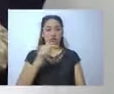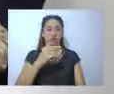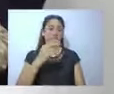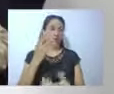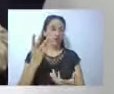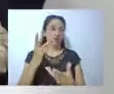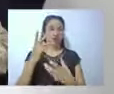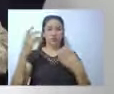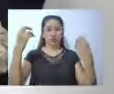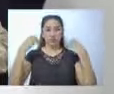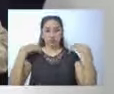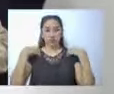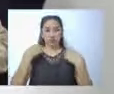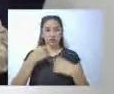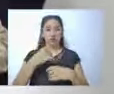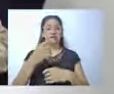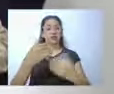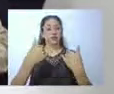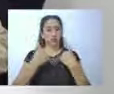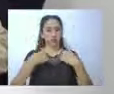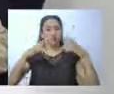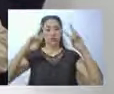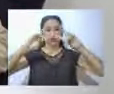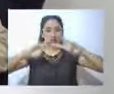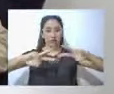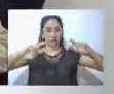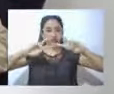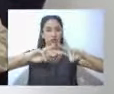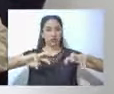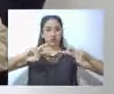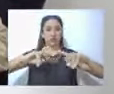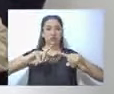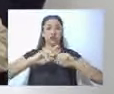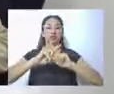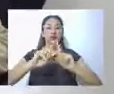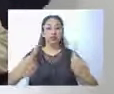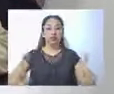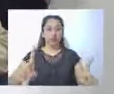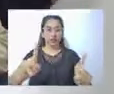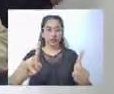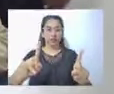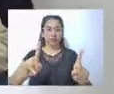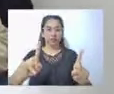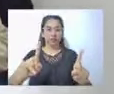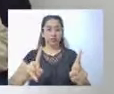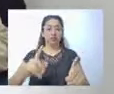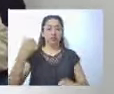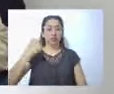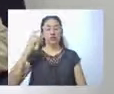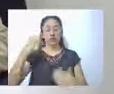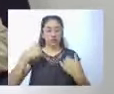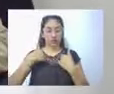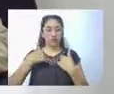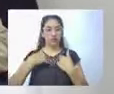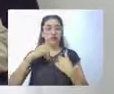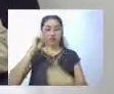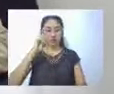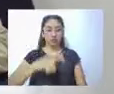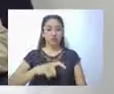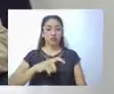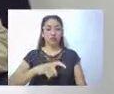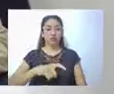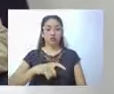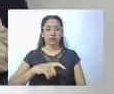una investigación, pero la gerencia de la gerente municipal debería, en todo caso, hacer